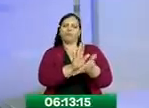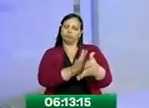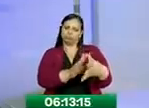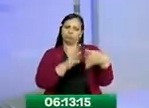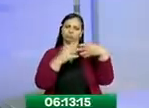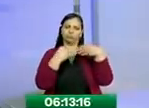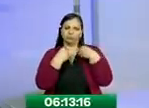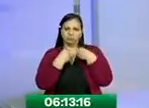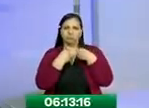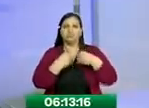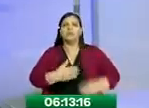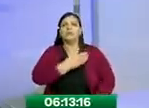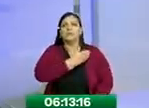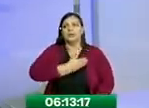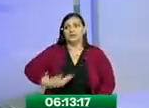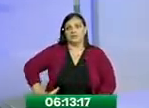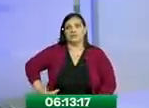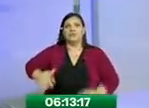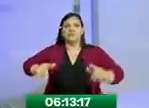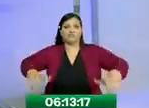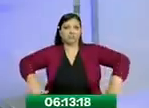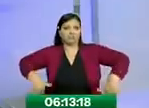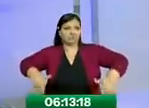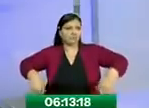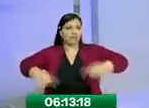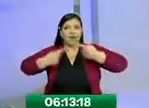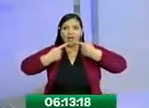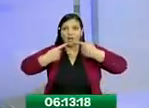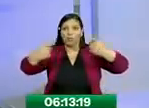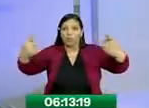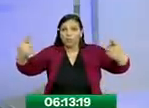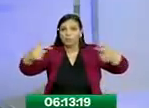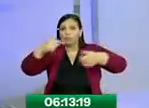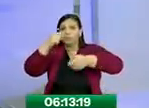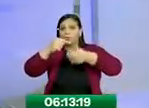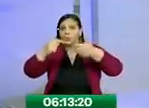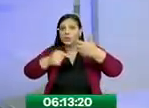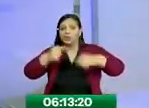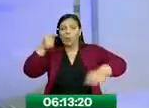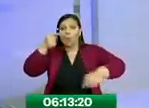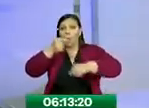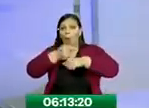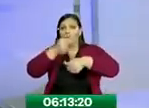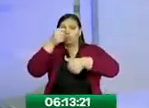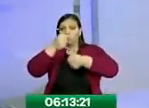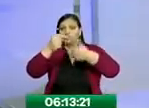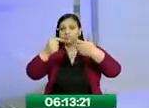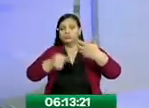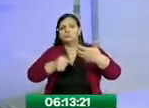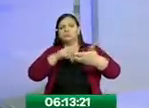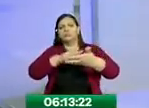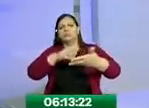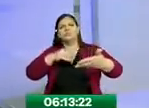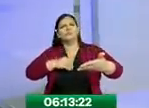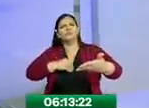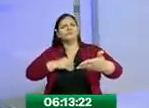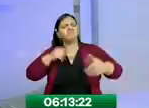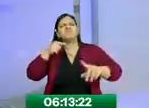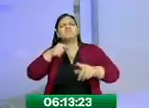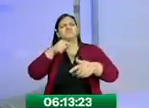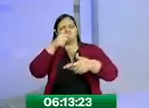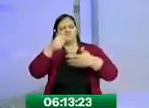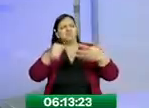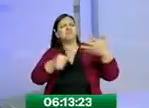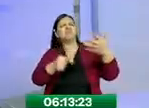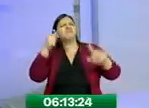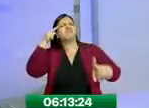el presidente de la República. Esto en este momento nos va a ayudar a tratar de no infectarnos, de que esto no se propague, de que esto